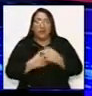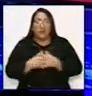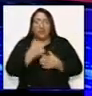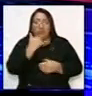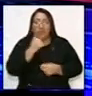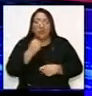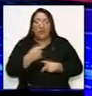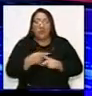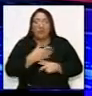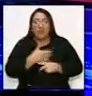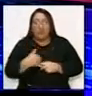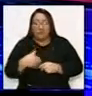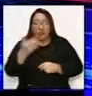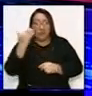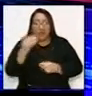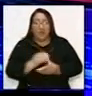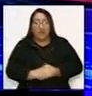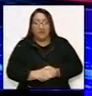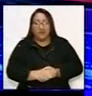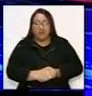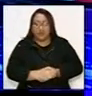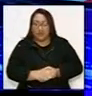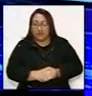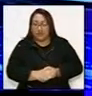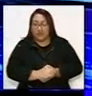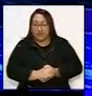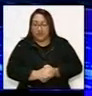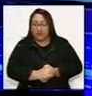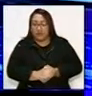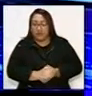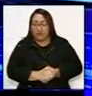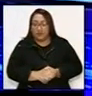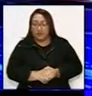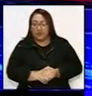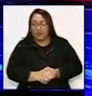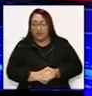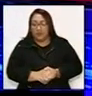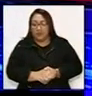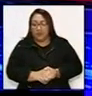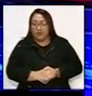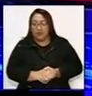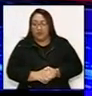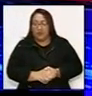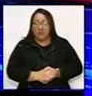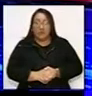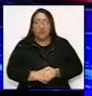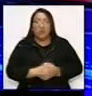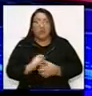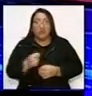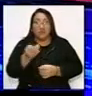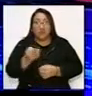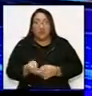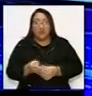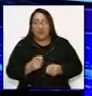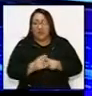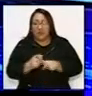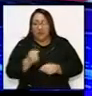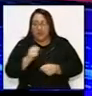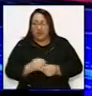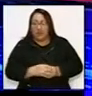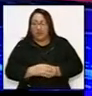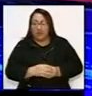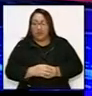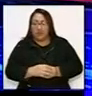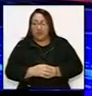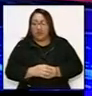con el ex presidente Alan García, ¿no? Con esta determinación, y sin duda pues